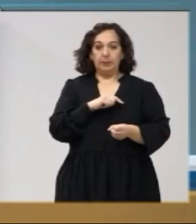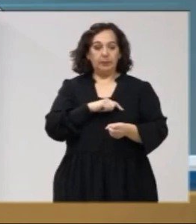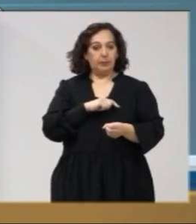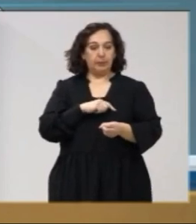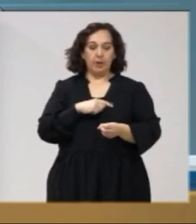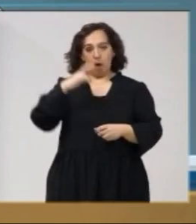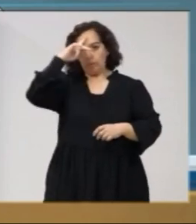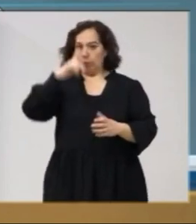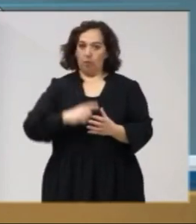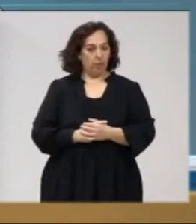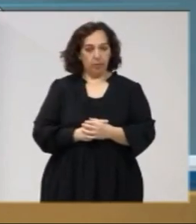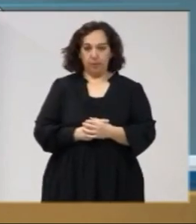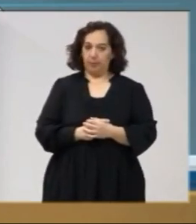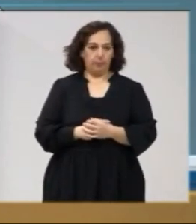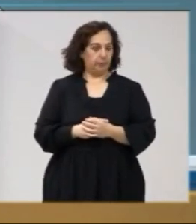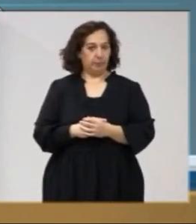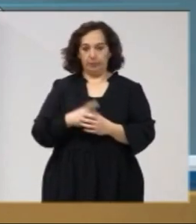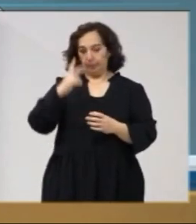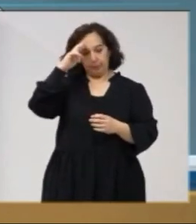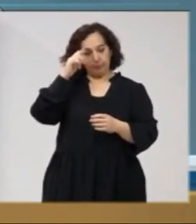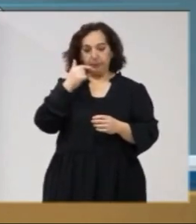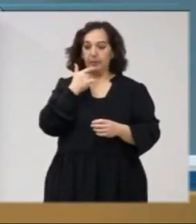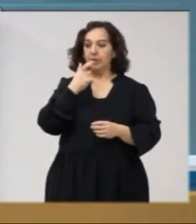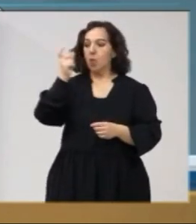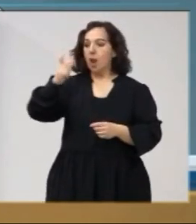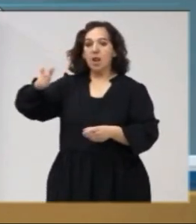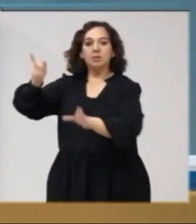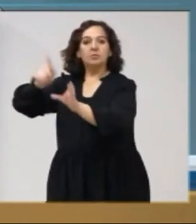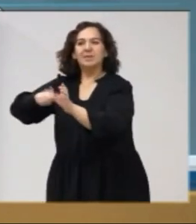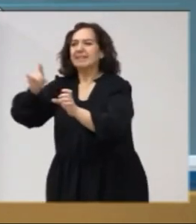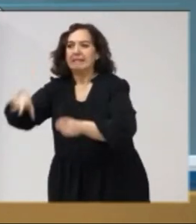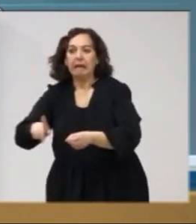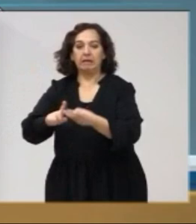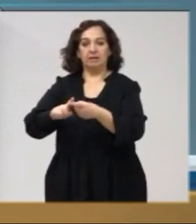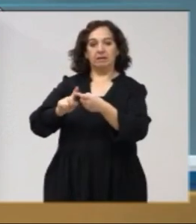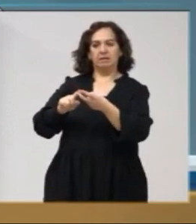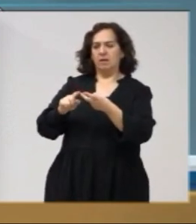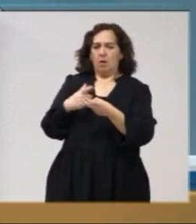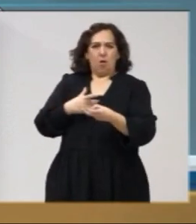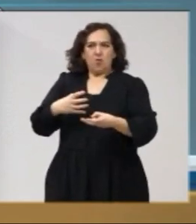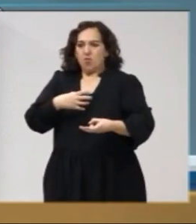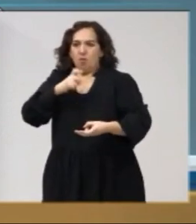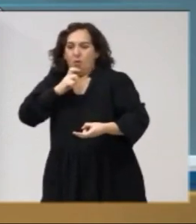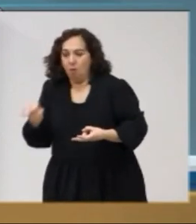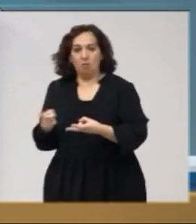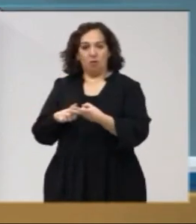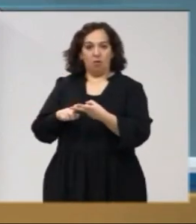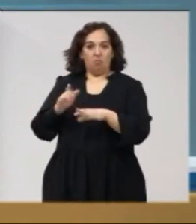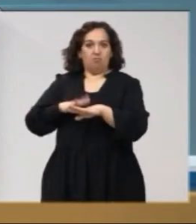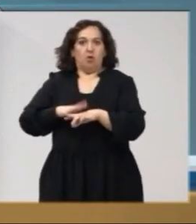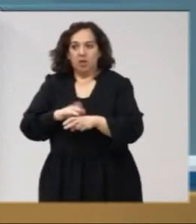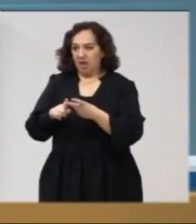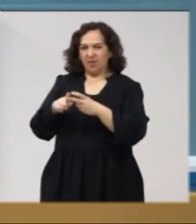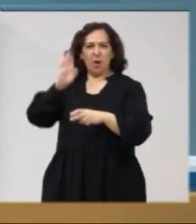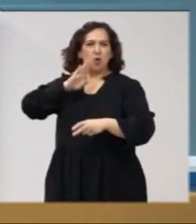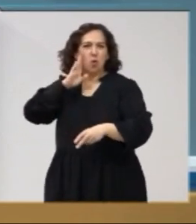verdadera preocupación, ¿no? ¿Quiénes estaban involucrados en esta historia? ¿Cómo era posible que hubiese un caso